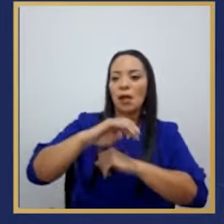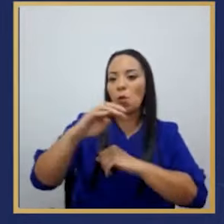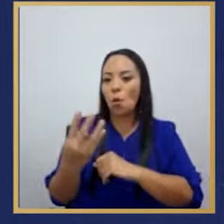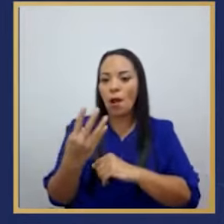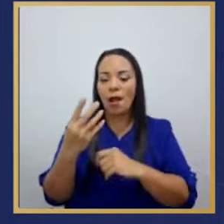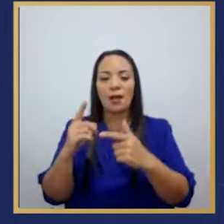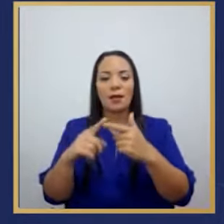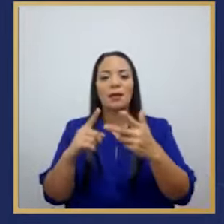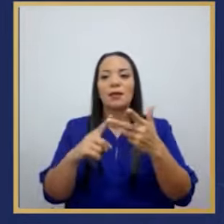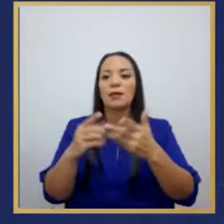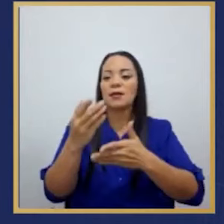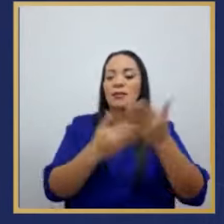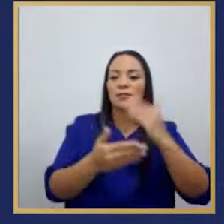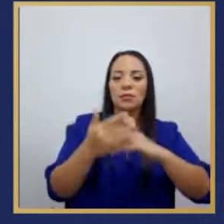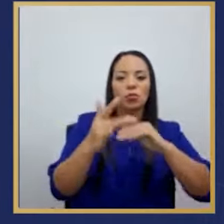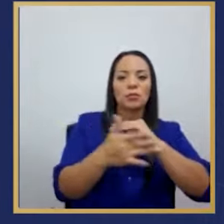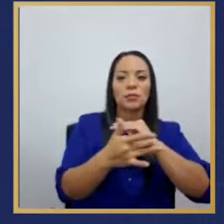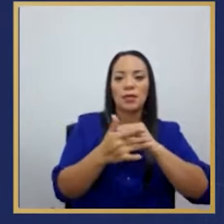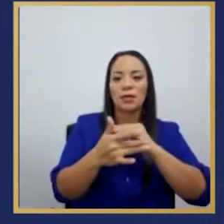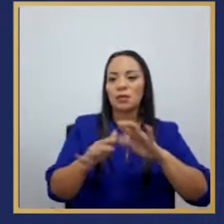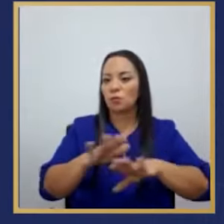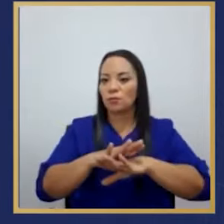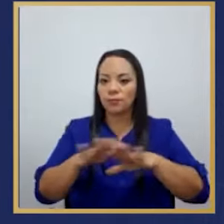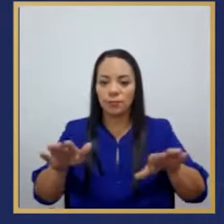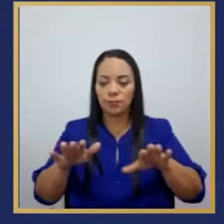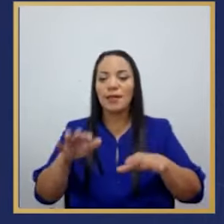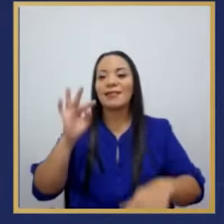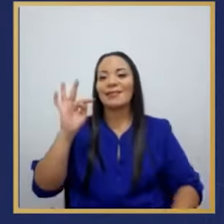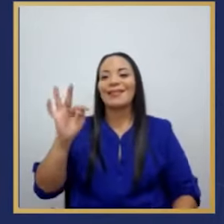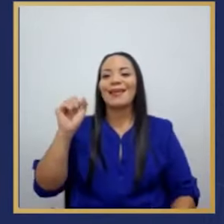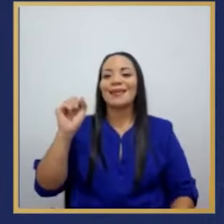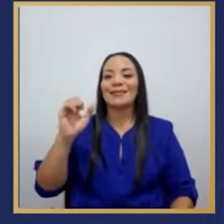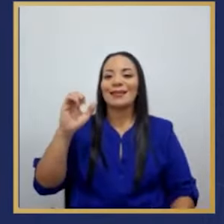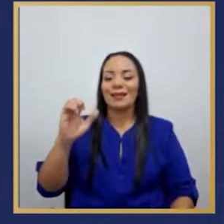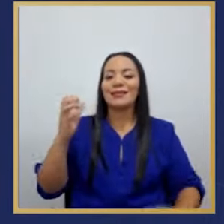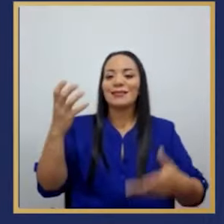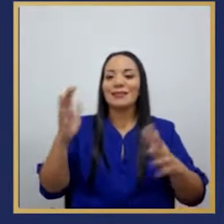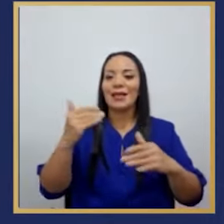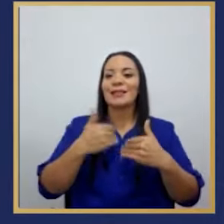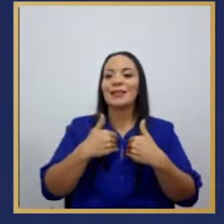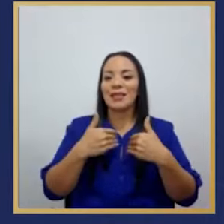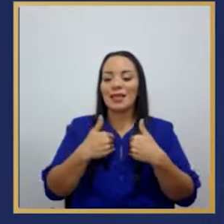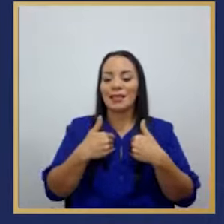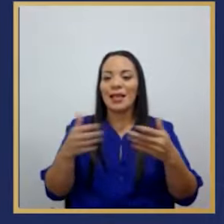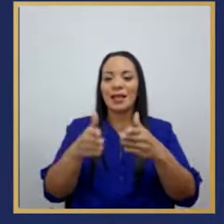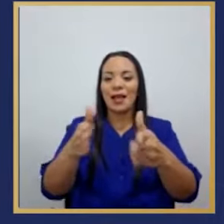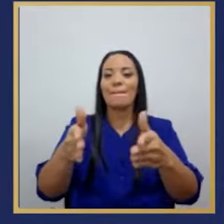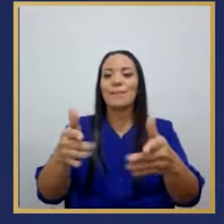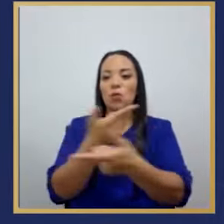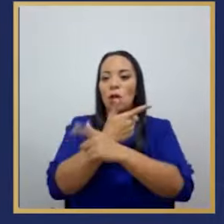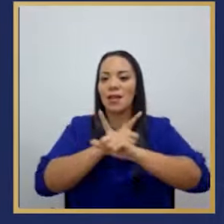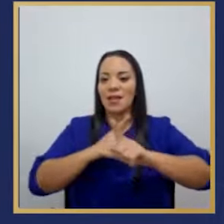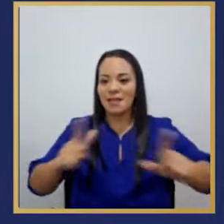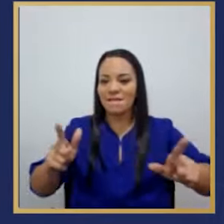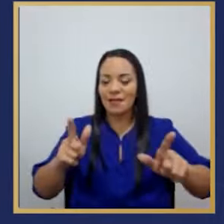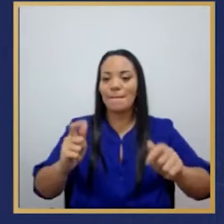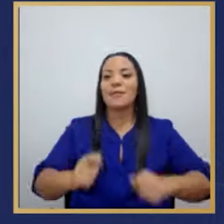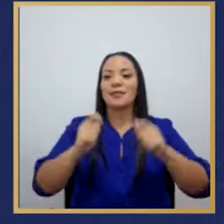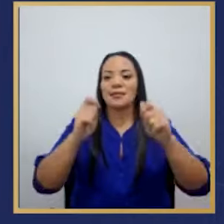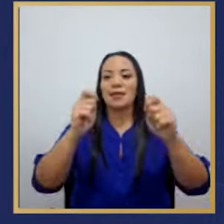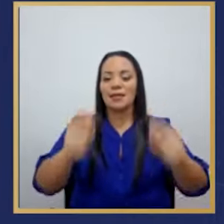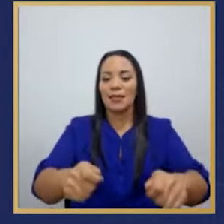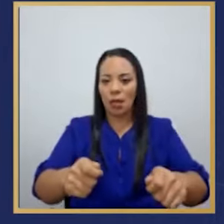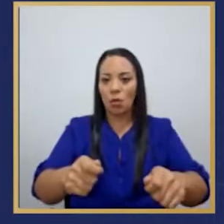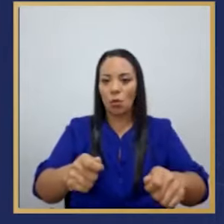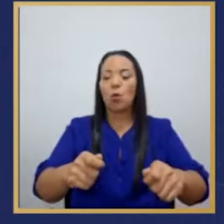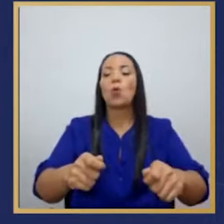Constitucional, a servicios técnicos. El Tribunal tiene ya el camino libre presentado por una